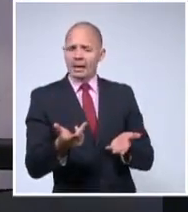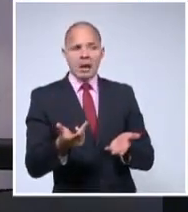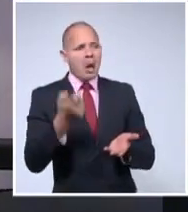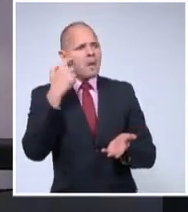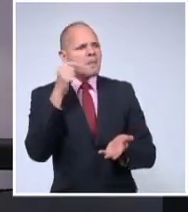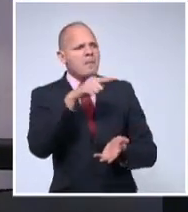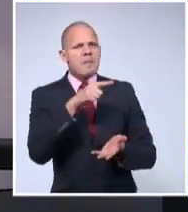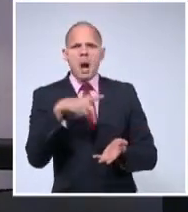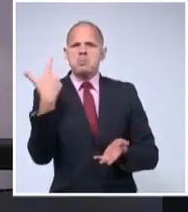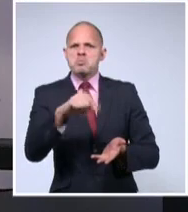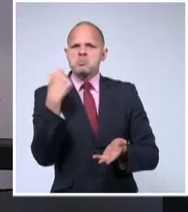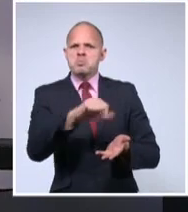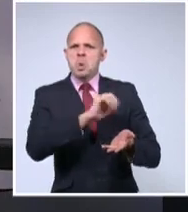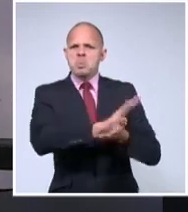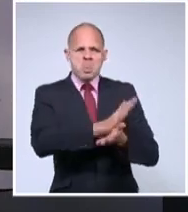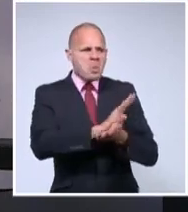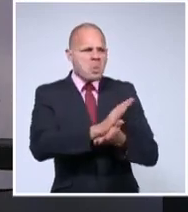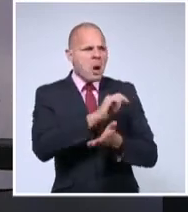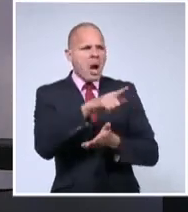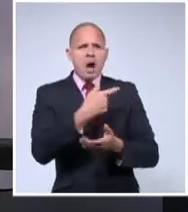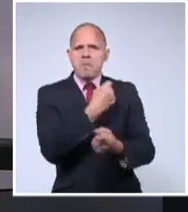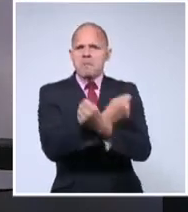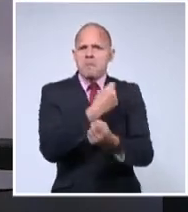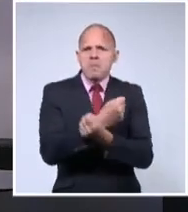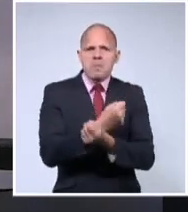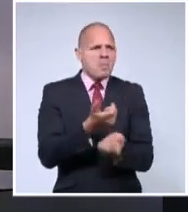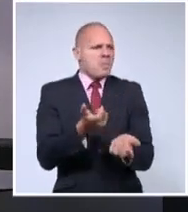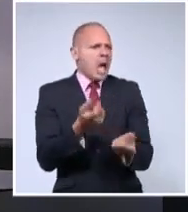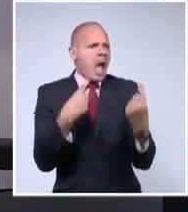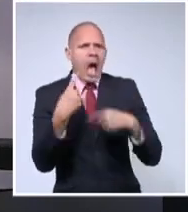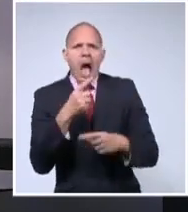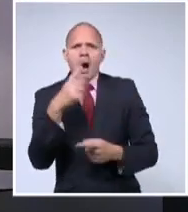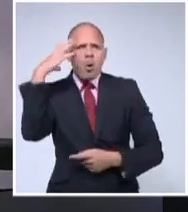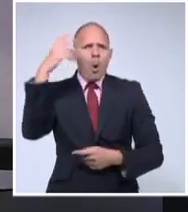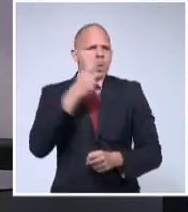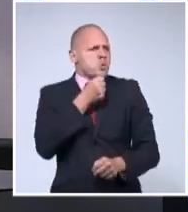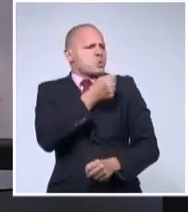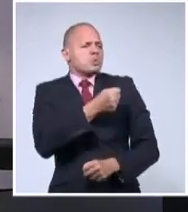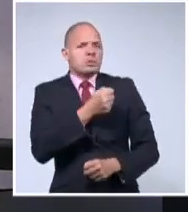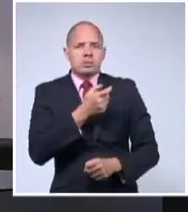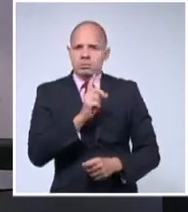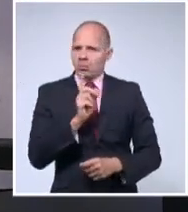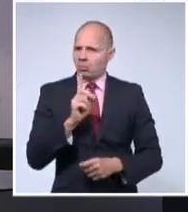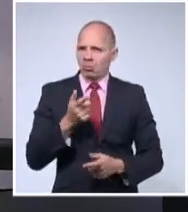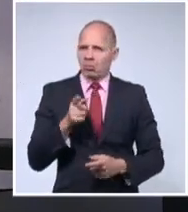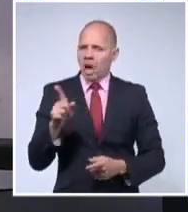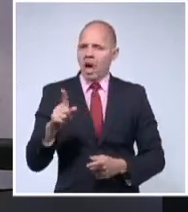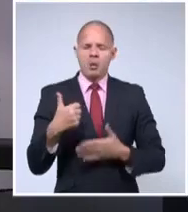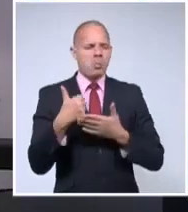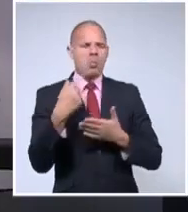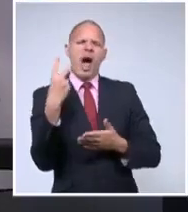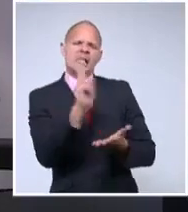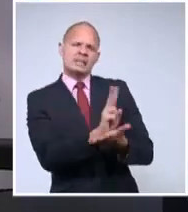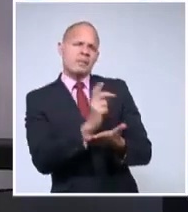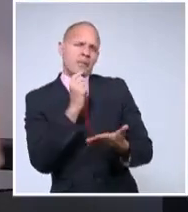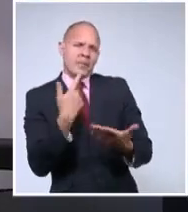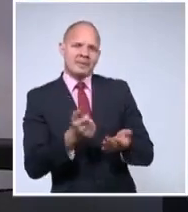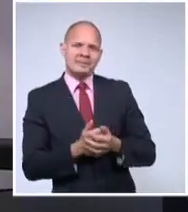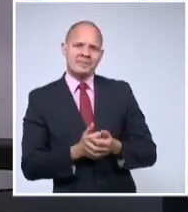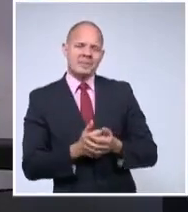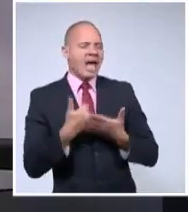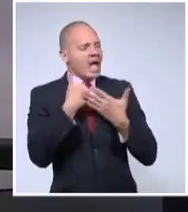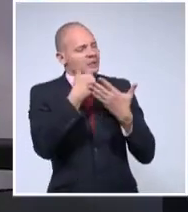maltrato, no eran objeto de peligro, no eran objeto de amenaza alguna. Fue para solidarizarse, para sumarlos a su auto,